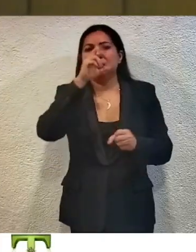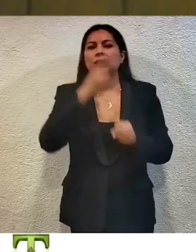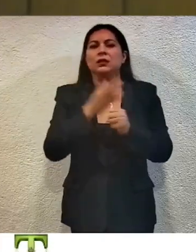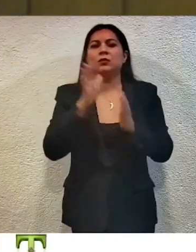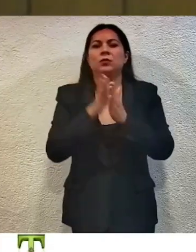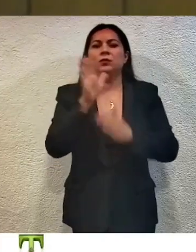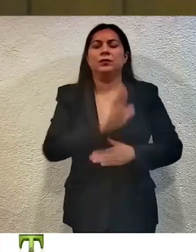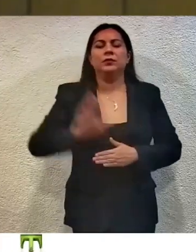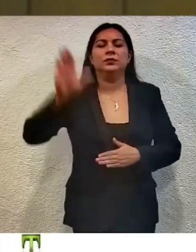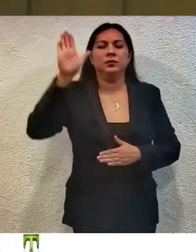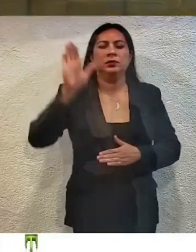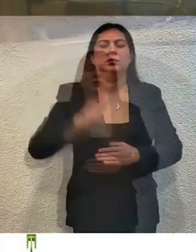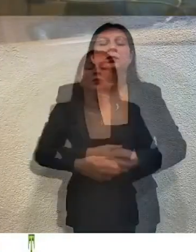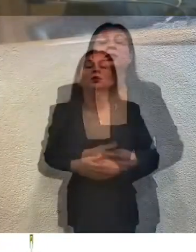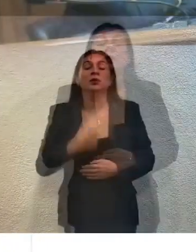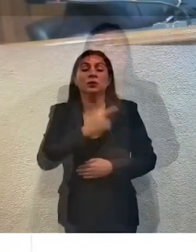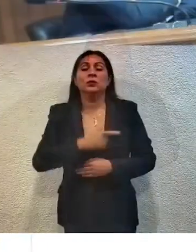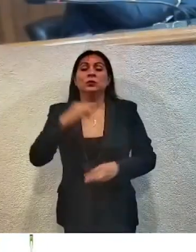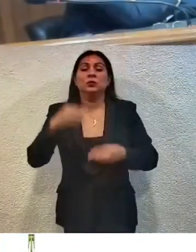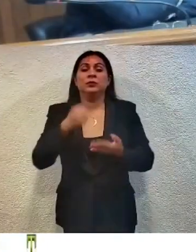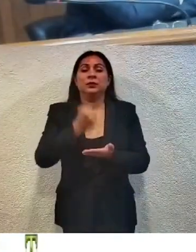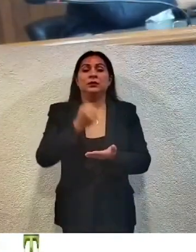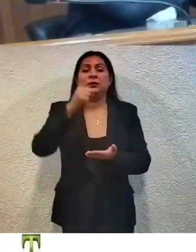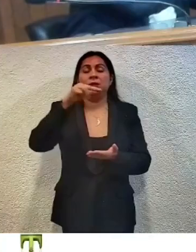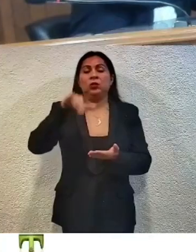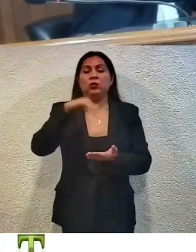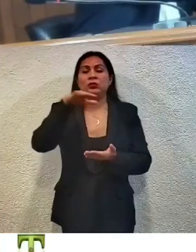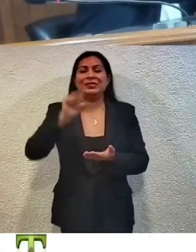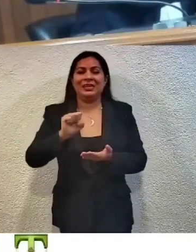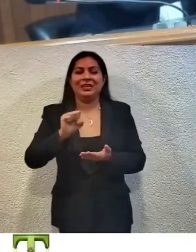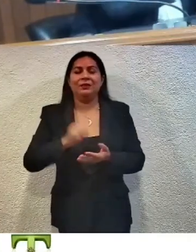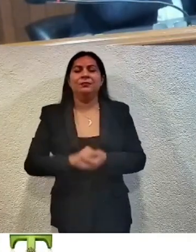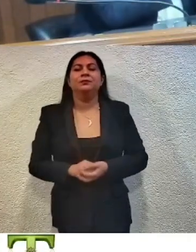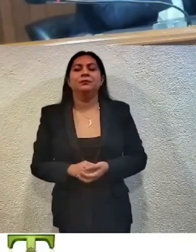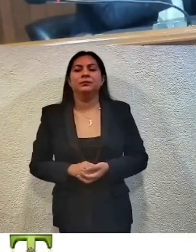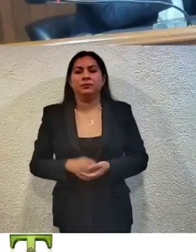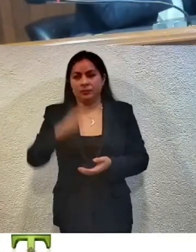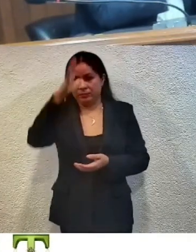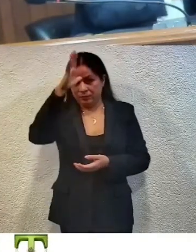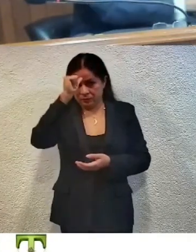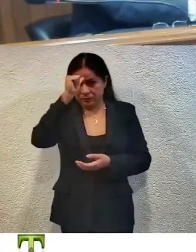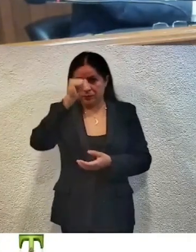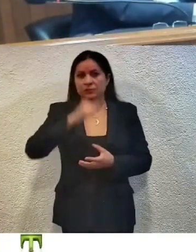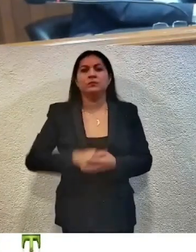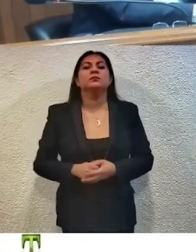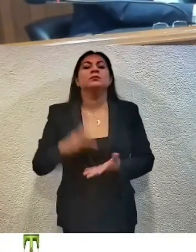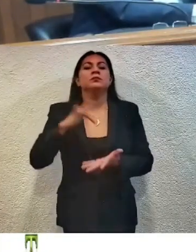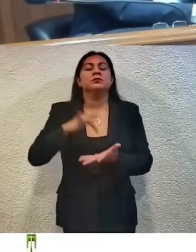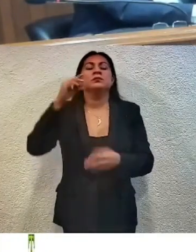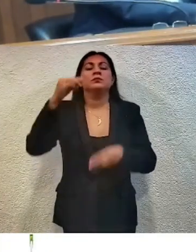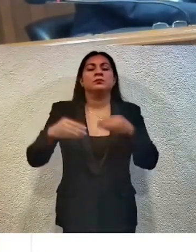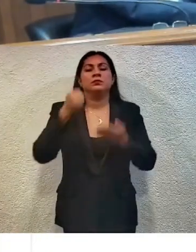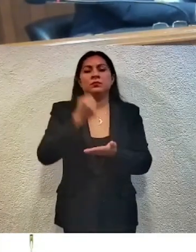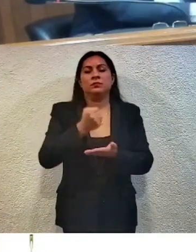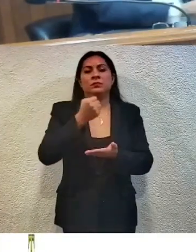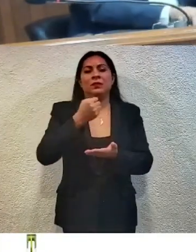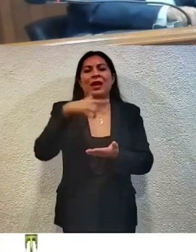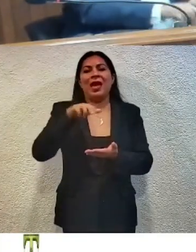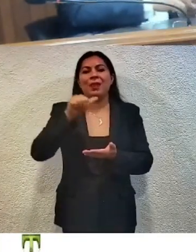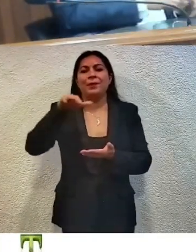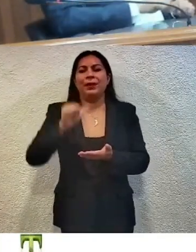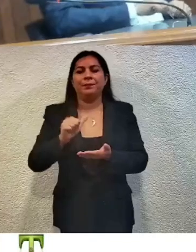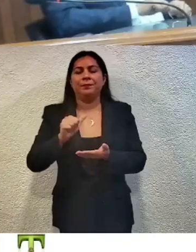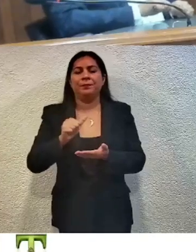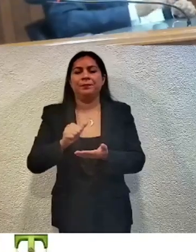tome la votación, por favor. Con gusto, magistrada. Magistrado José Inés Betancourt Salgado. Con el proyecto. Gracias, magistrado. Magistrada Almadelia